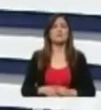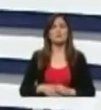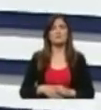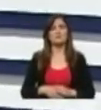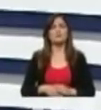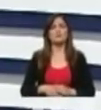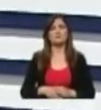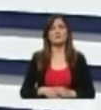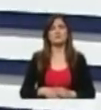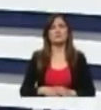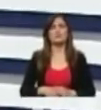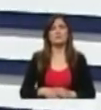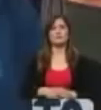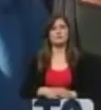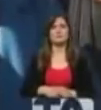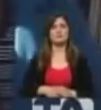los pacientes.